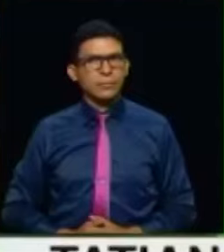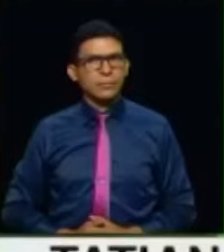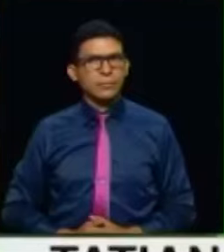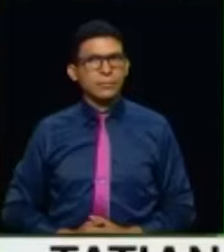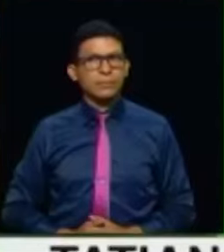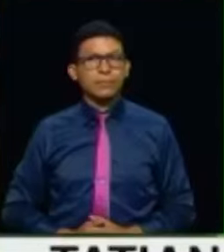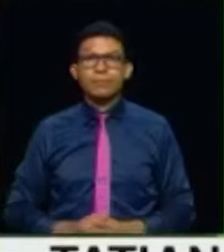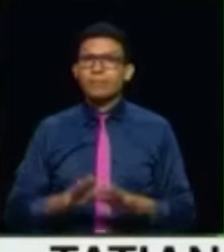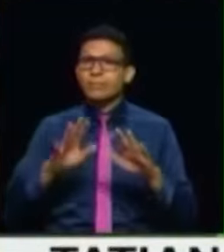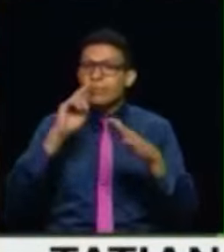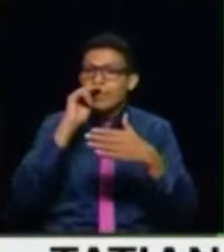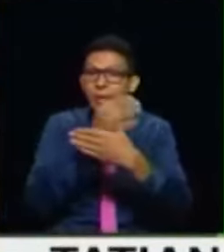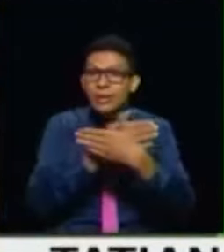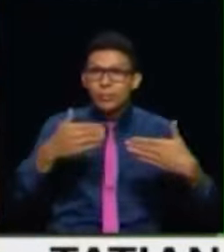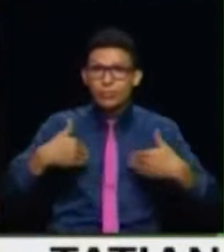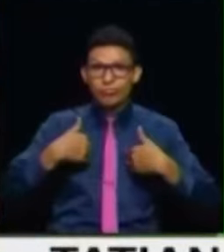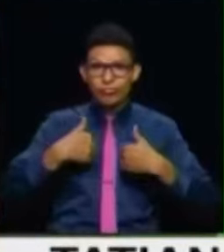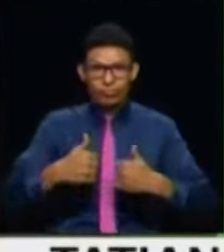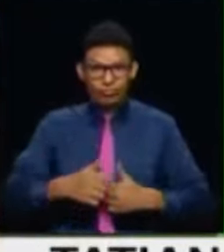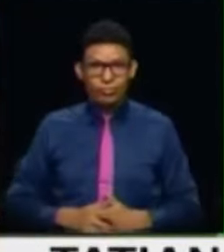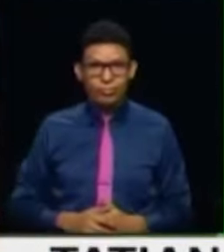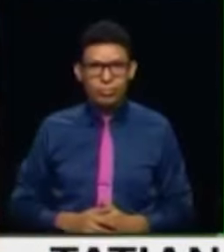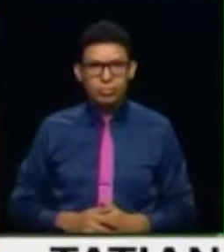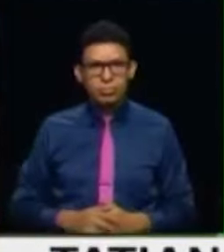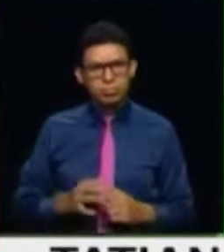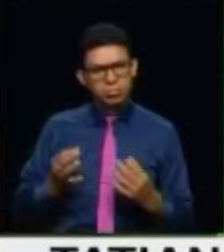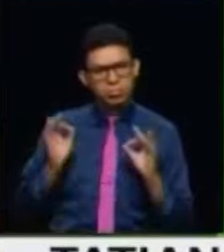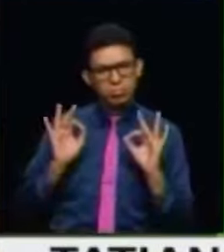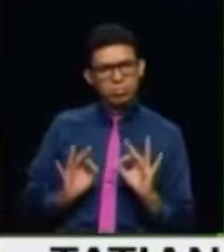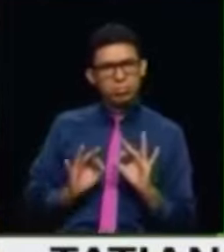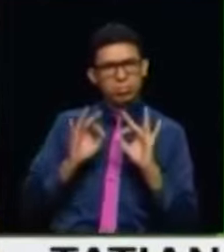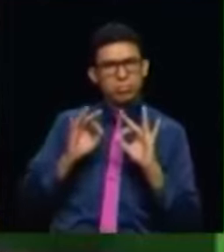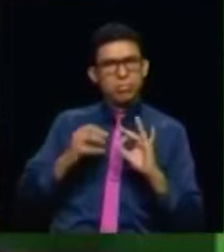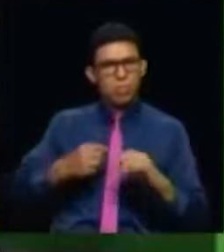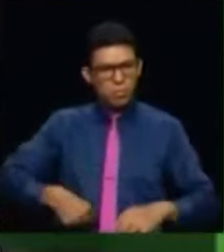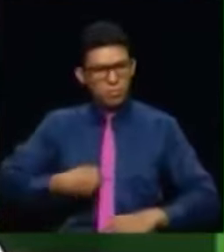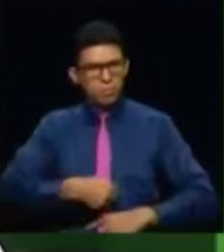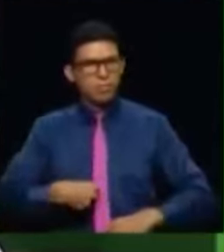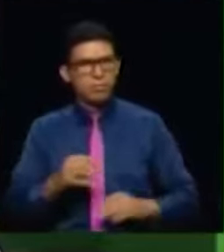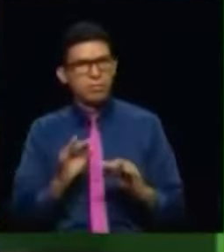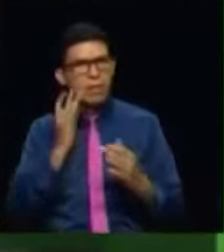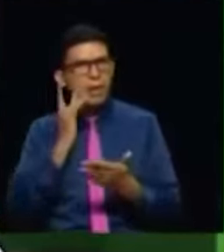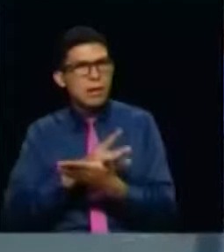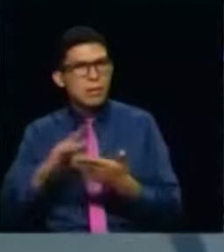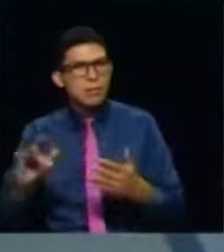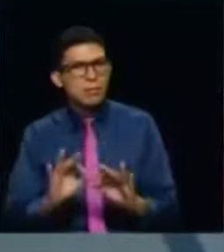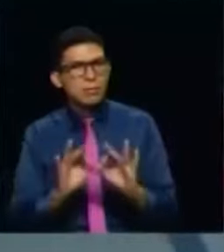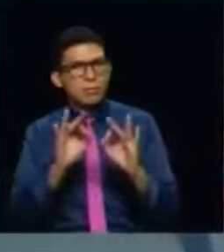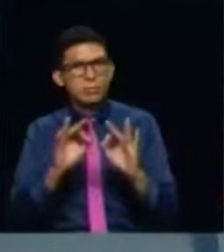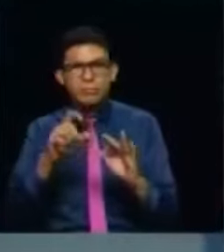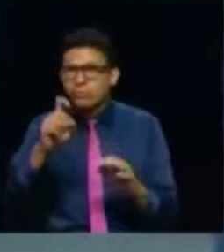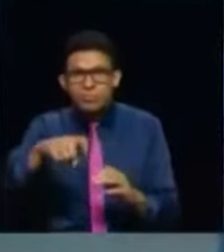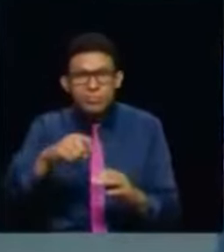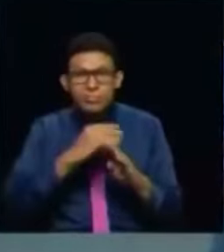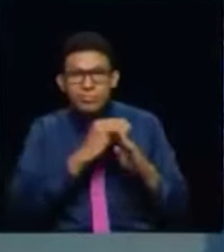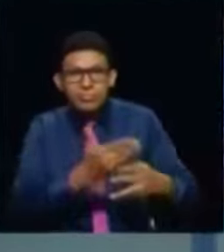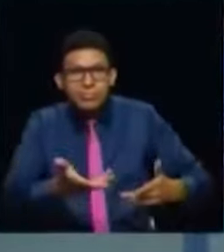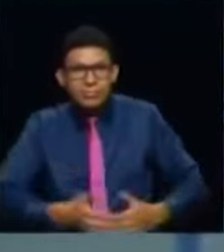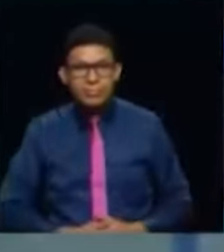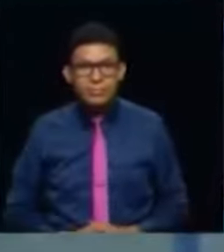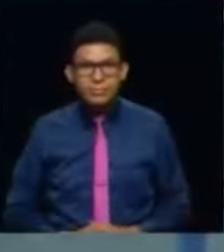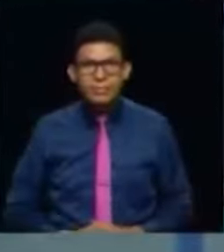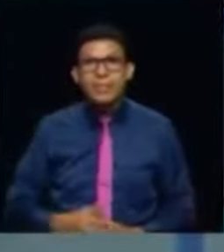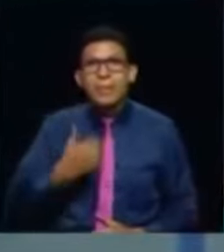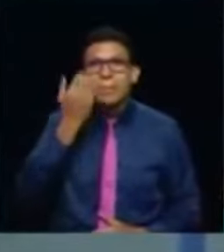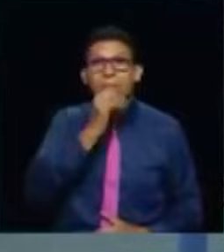Siempre y cuando sea un niño sano y tenga integralidad de su intestino, no requiere ningún suplemento. Y así como en los adultos, el